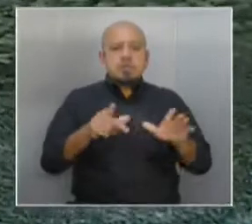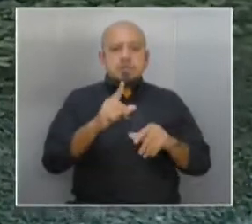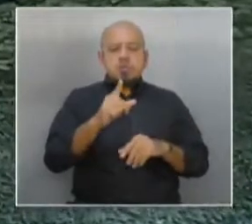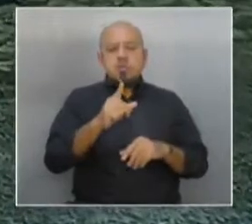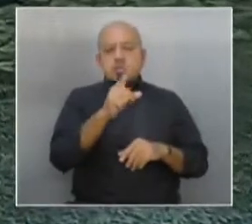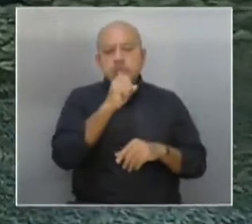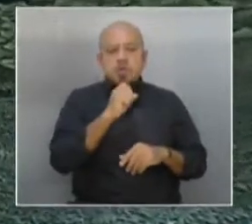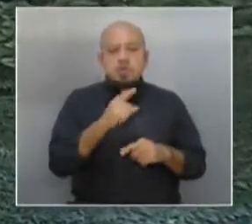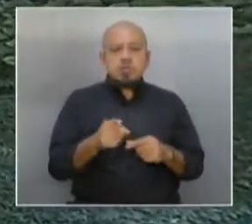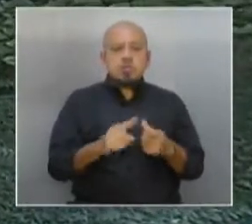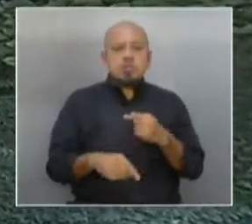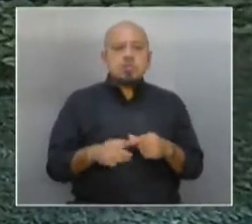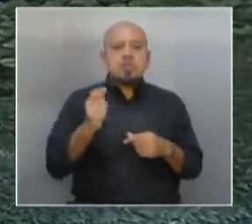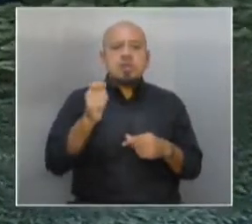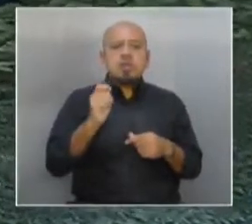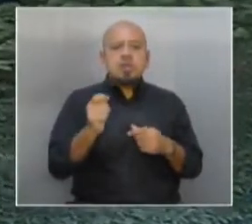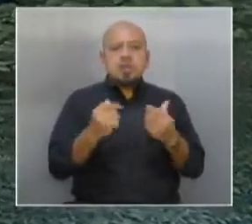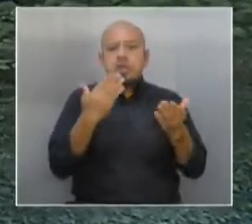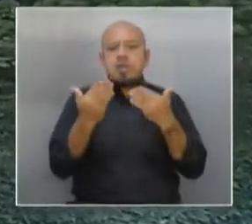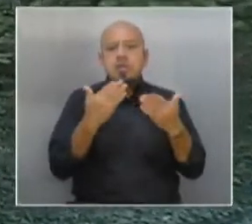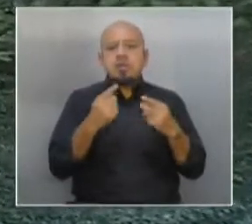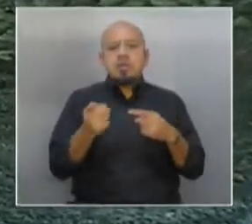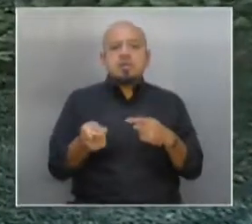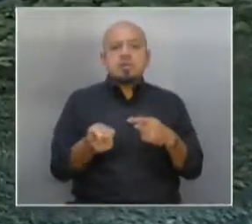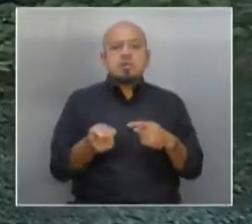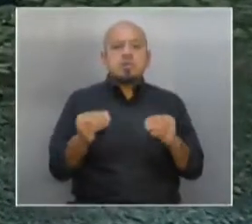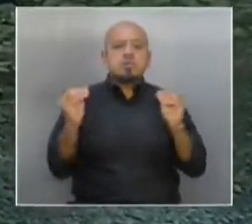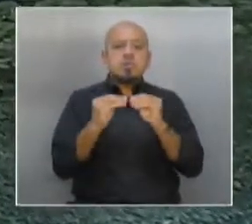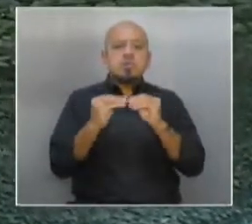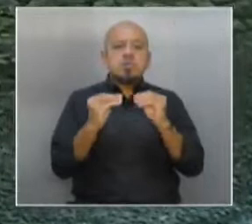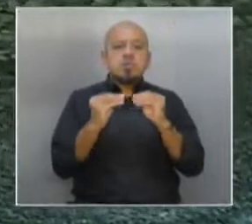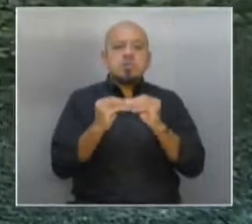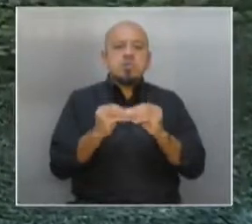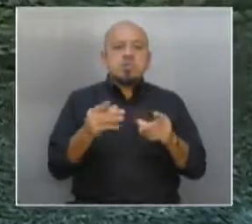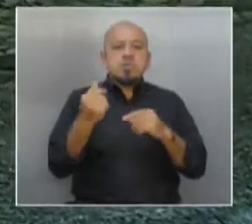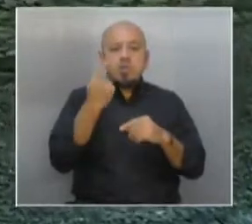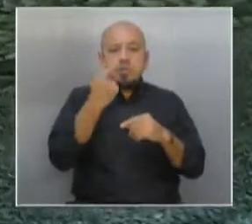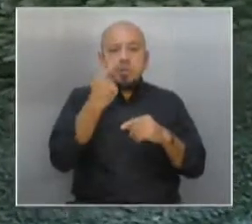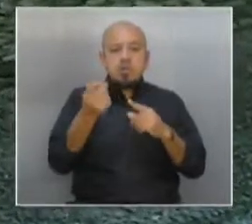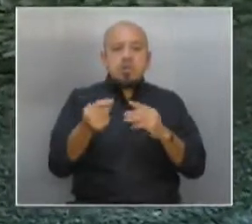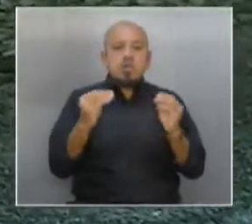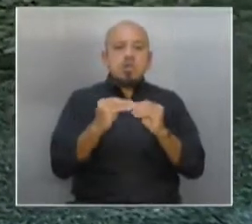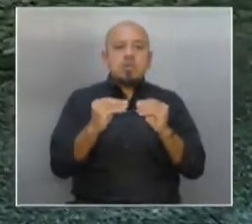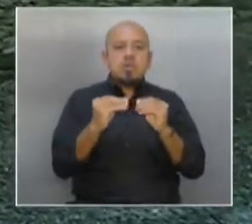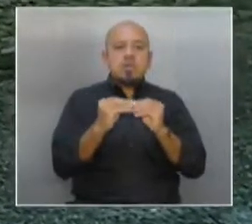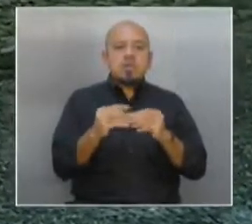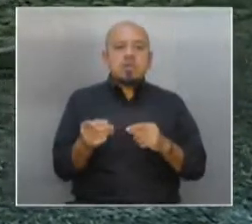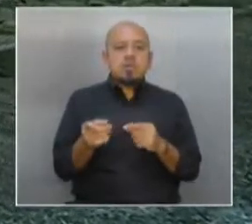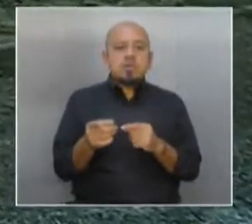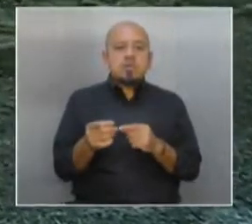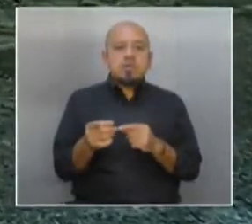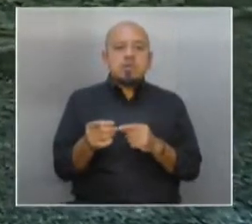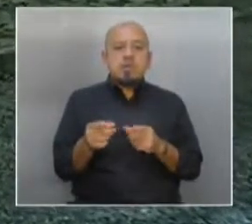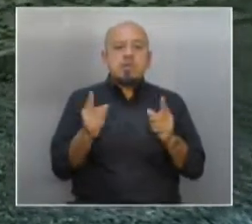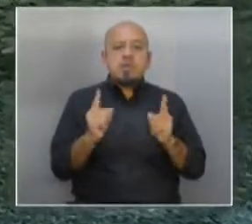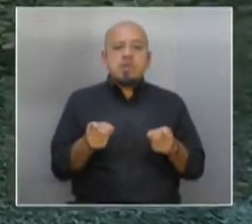También, ¿a quién le queremos hablar? ¿Le queremos hablar a un compañero? ¿Le queremos hablar a un varón? ¿Le queremos hablar a una compañera? Y